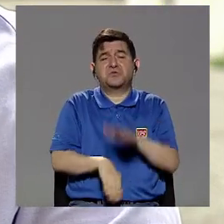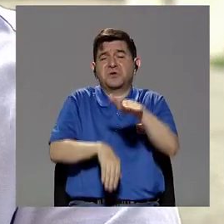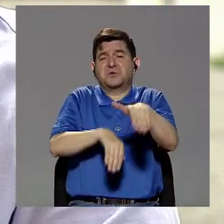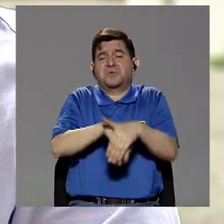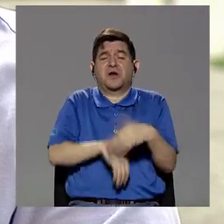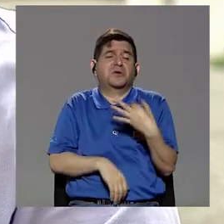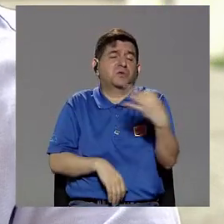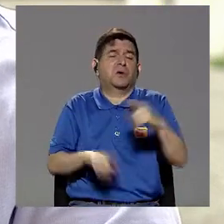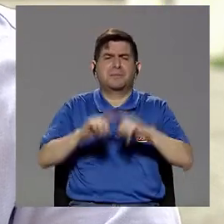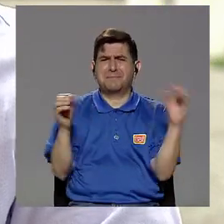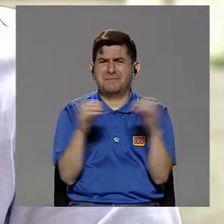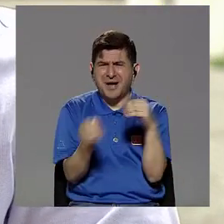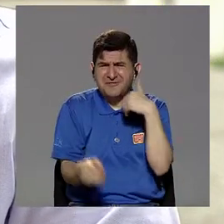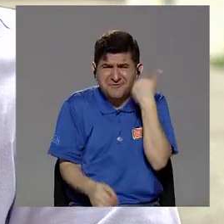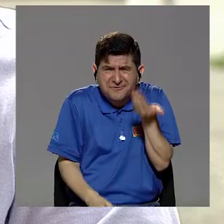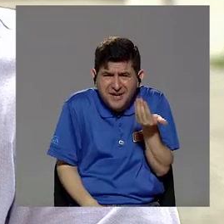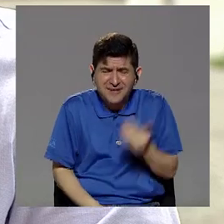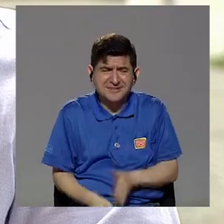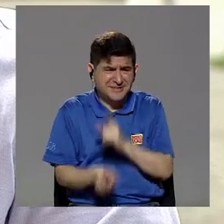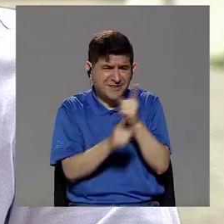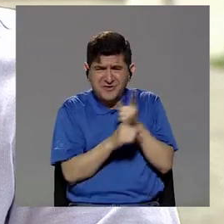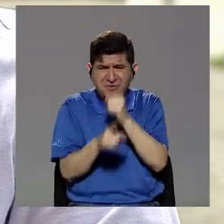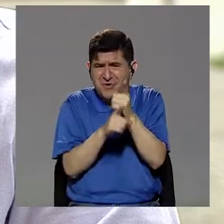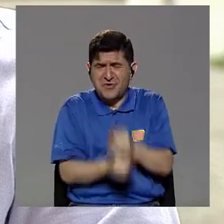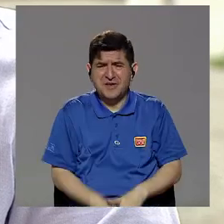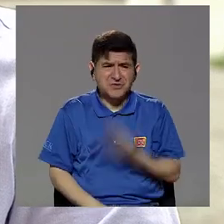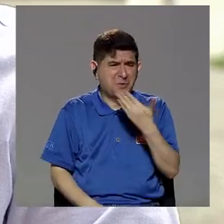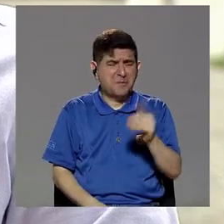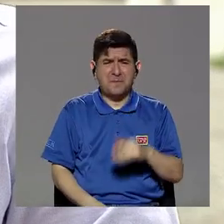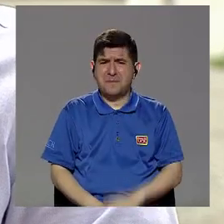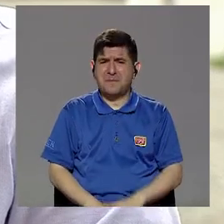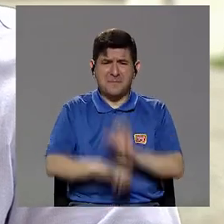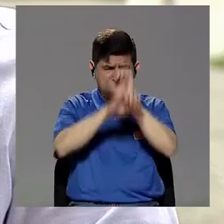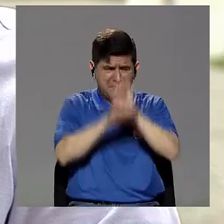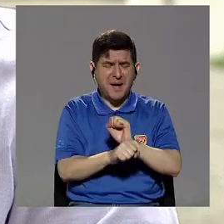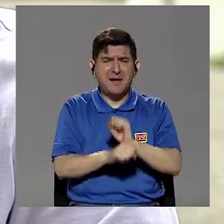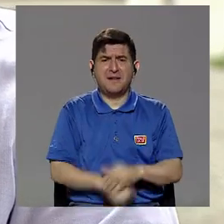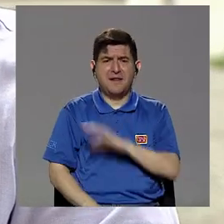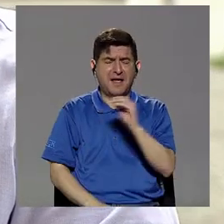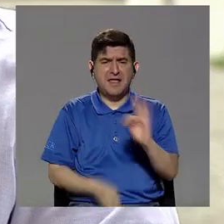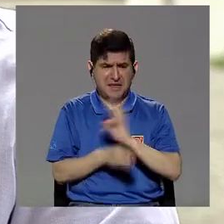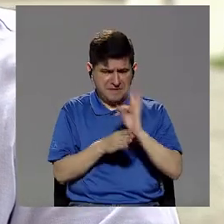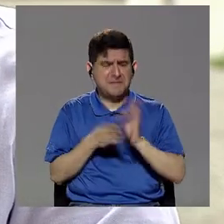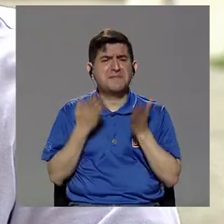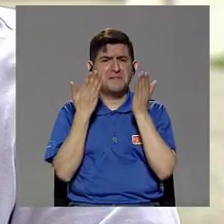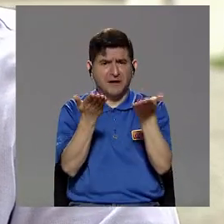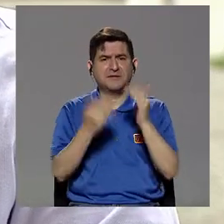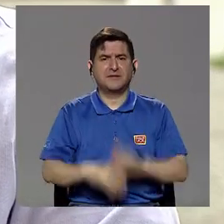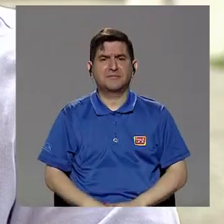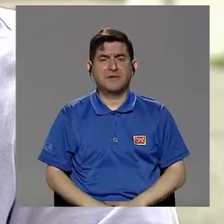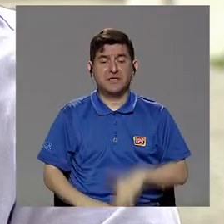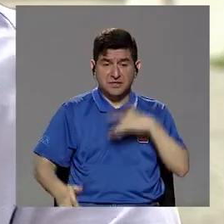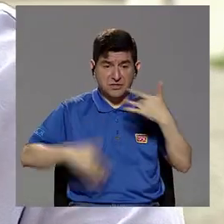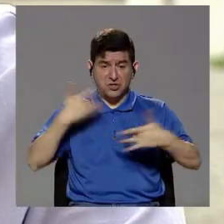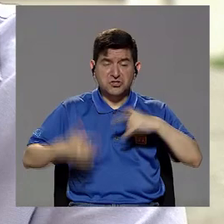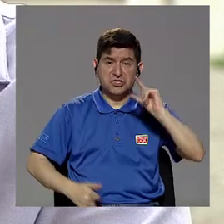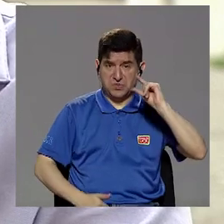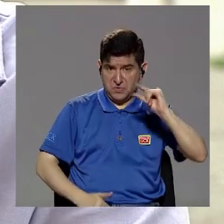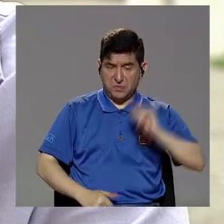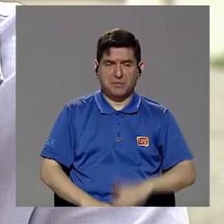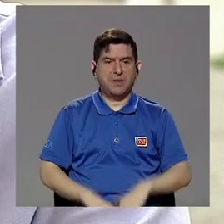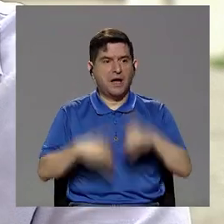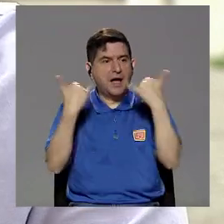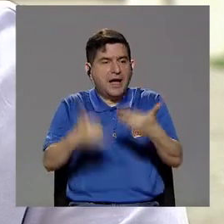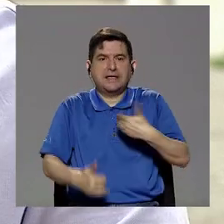la toallita diaria, pero es mucho más fácil empezar a corregir los malos hábitos y empezar a darle cierto tipo de tratamiento cuando los síntomas